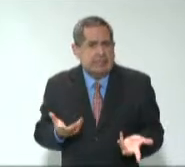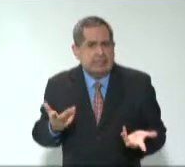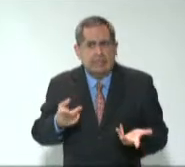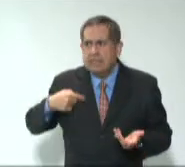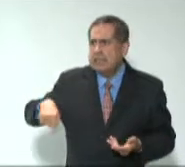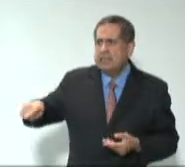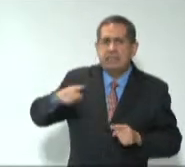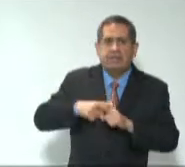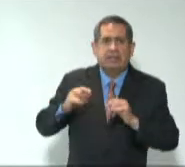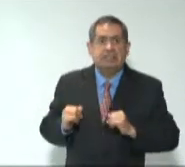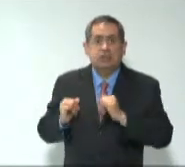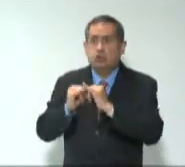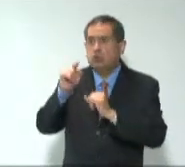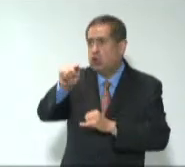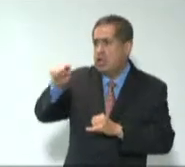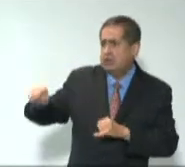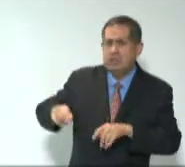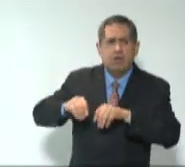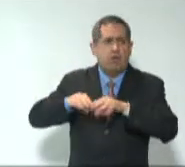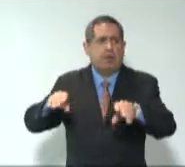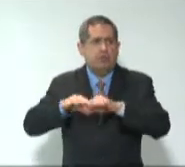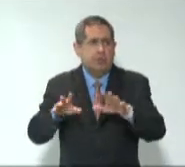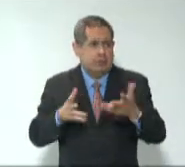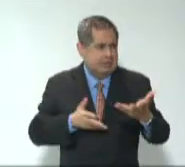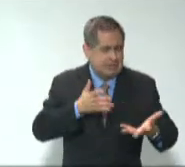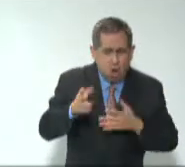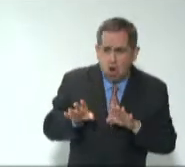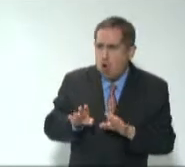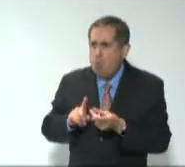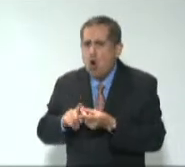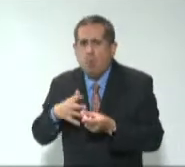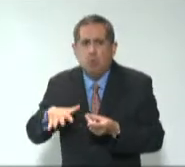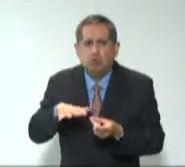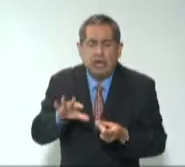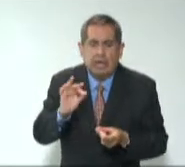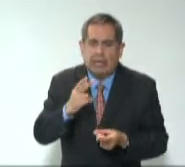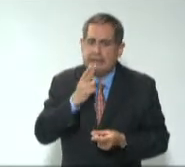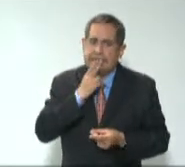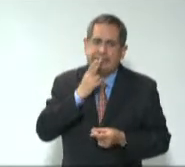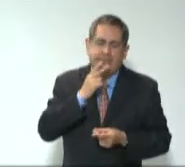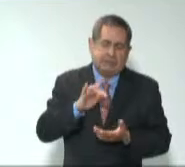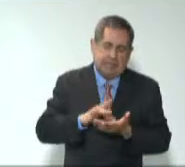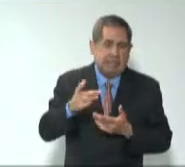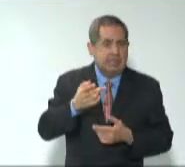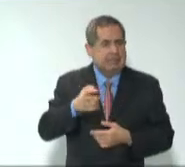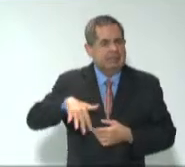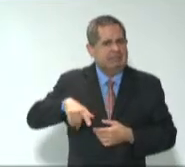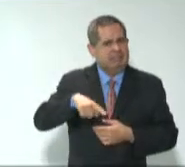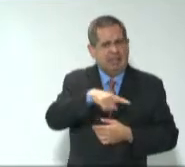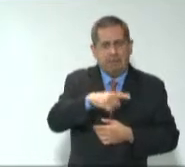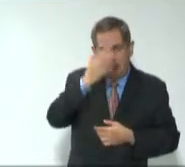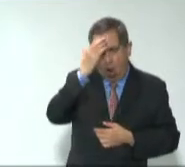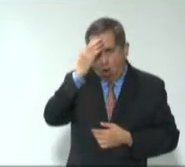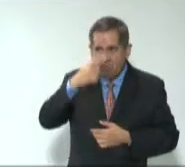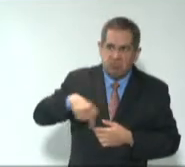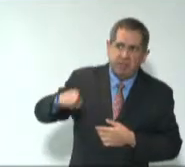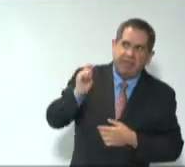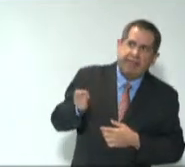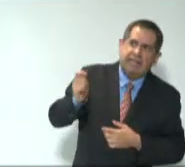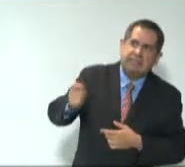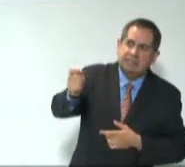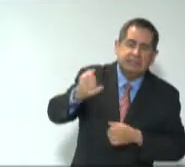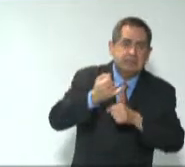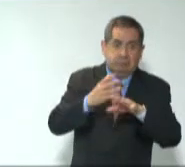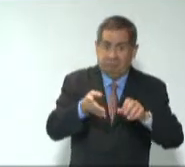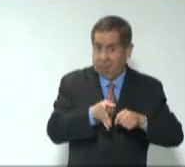generan todas nuestras instituciones públicas y que no es nos es de Gran utilidad como lo hemos repetido para conocer qué alcance